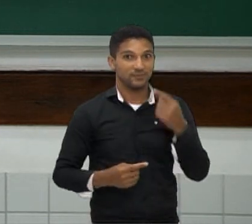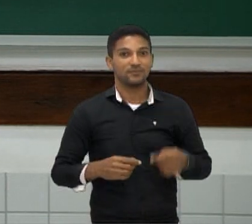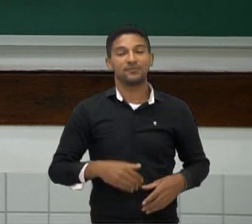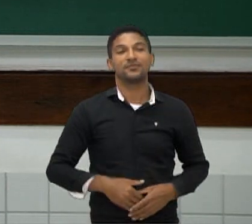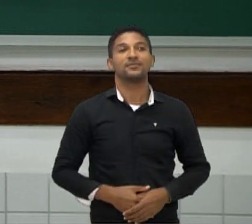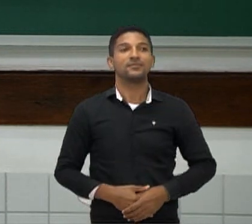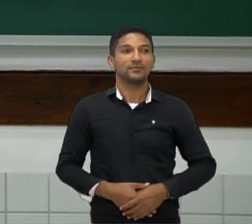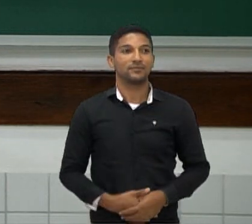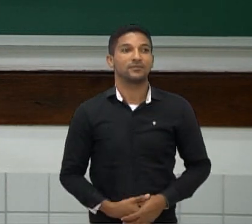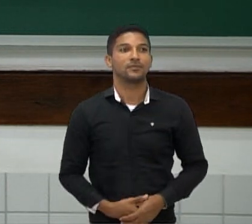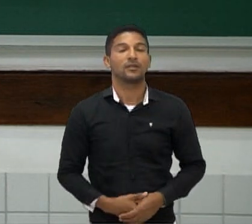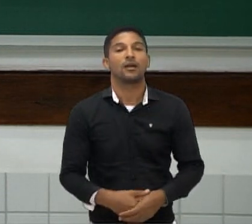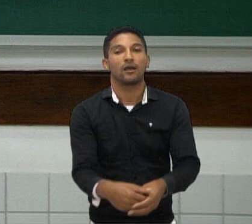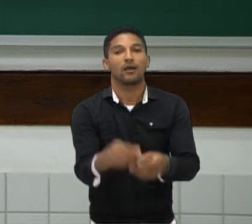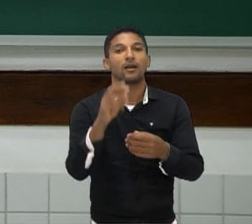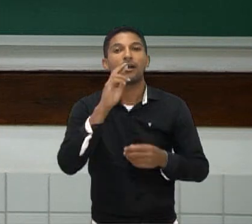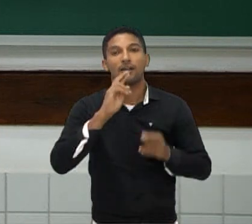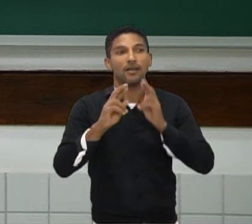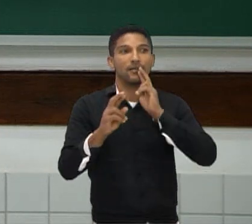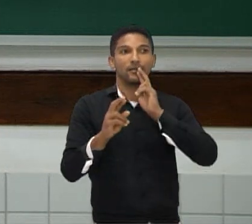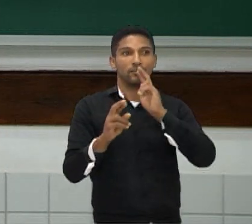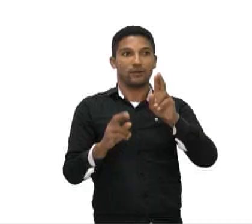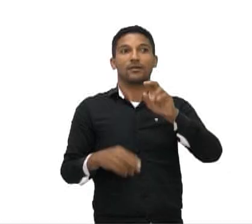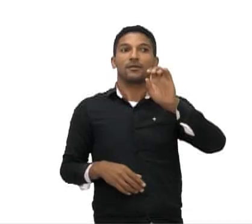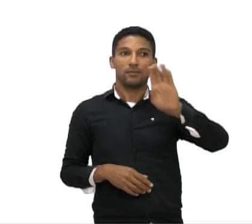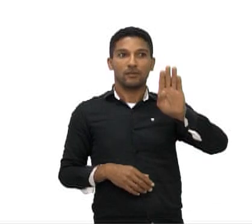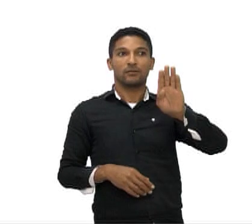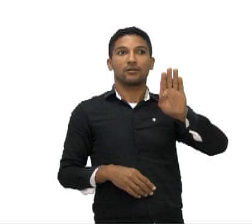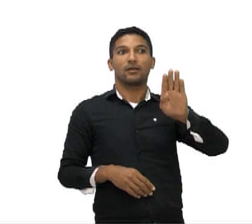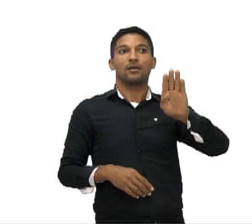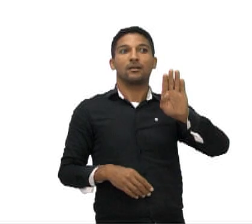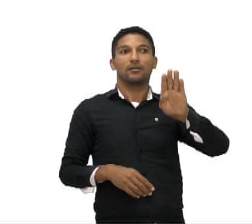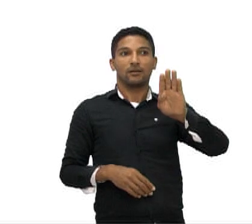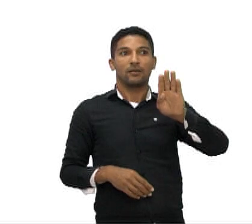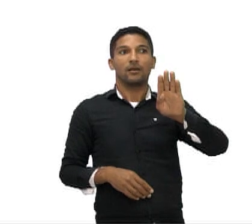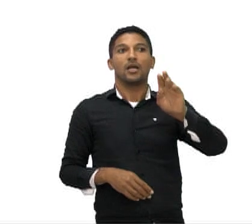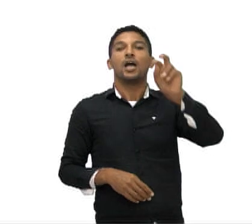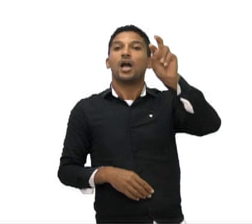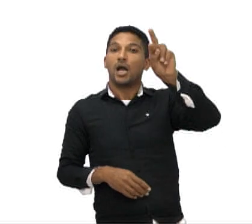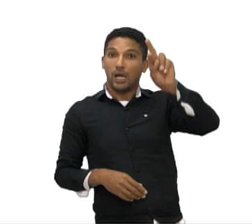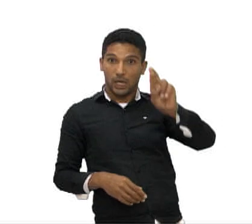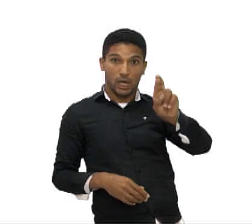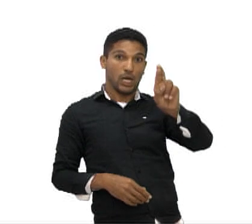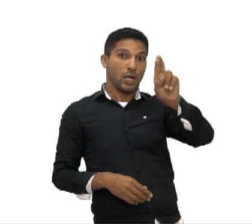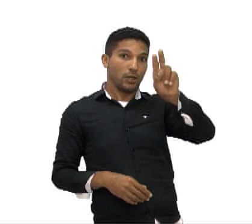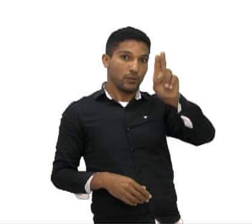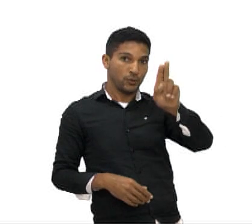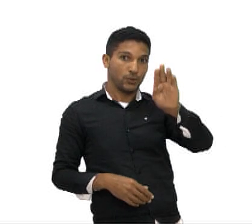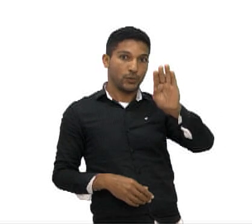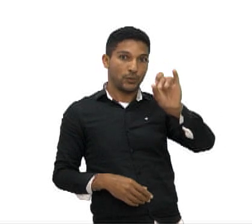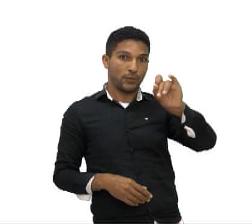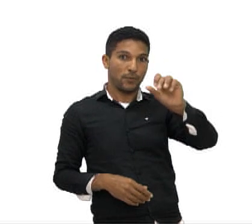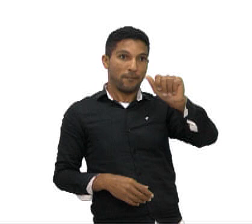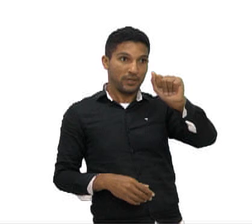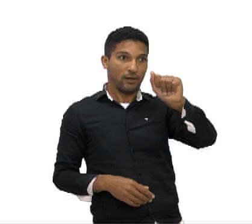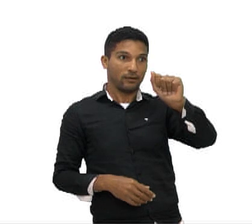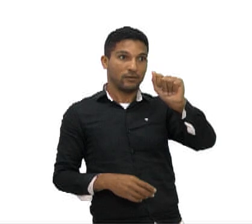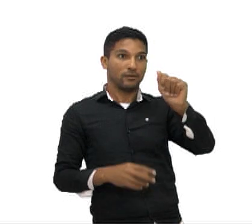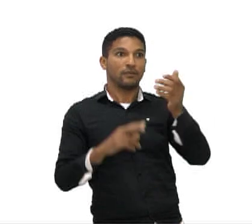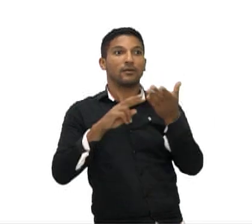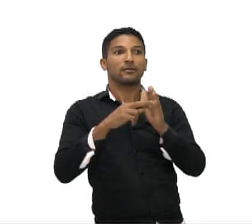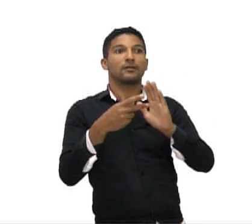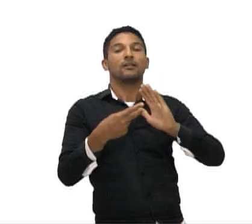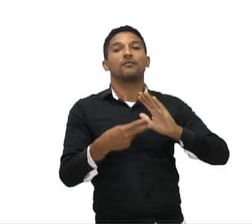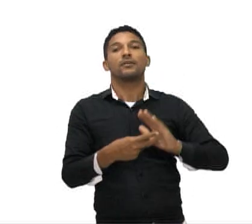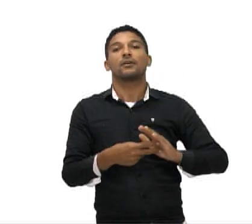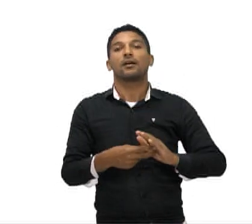la respuesta. Ahí, Rubia del Baño es una de las leyendas urbanas que marcaron la época y